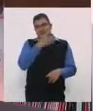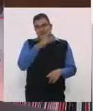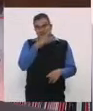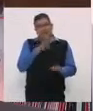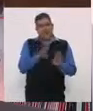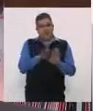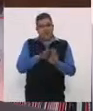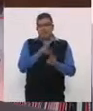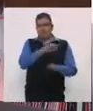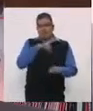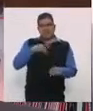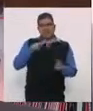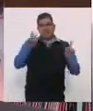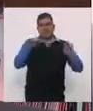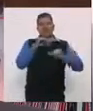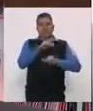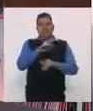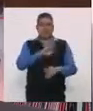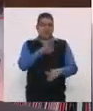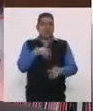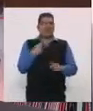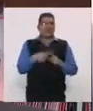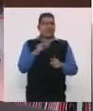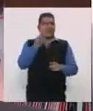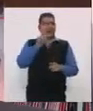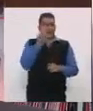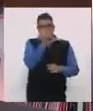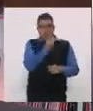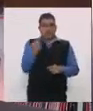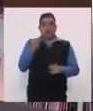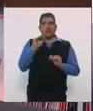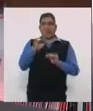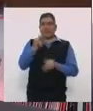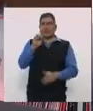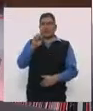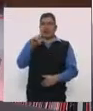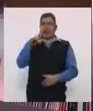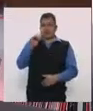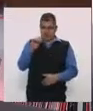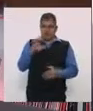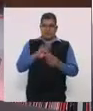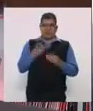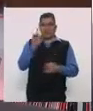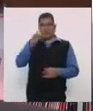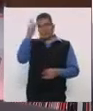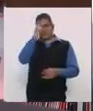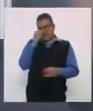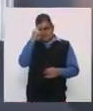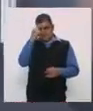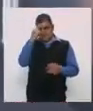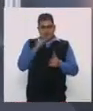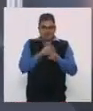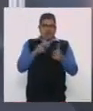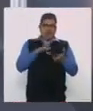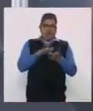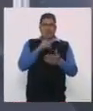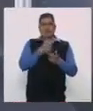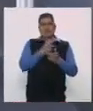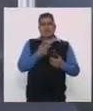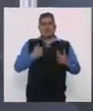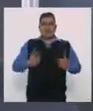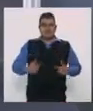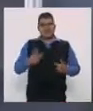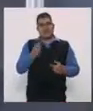platicar un poco sobre la muerte con una especialista en duelo. Ella es Gina Tarditi, psicóloga, desarrollista humana y tanatóloga.